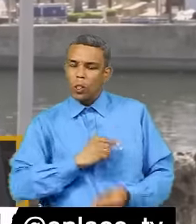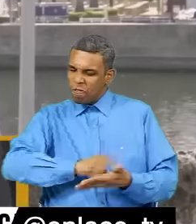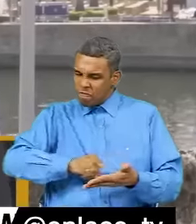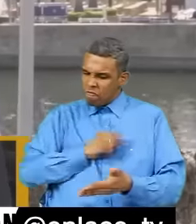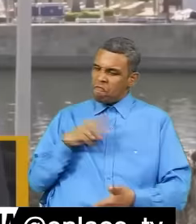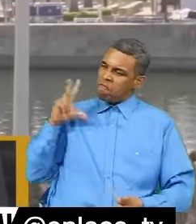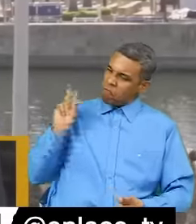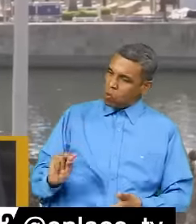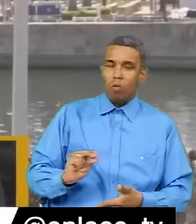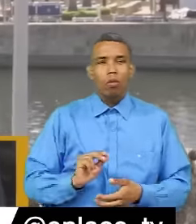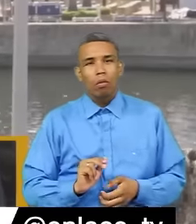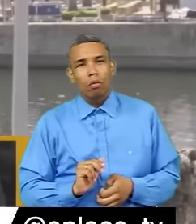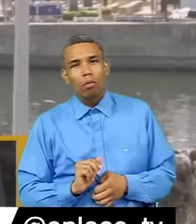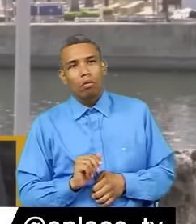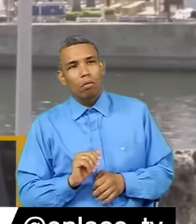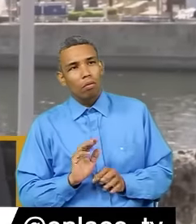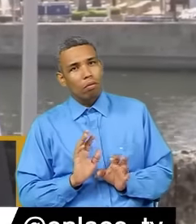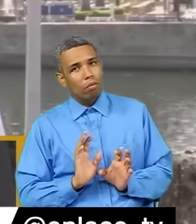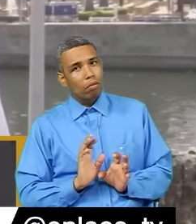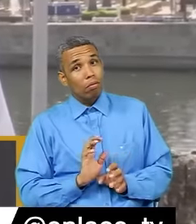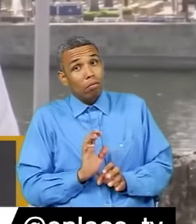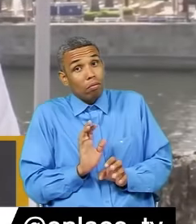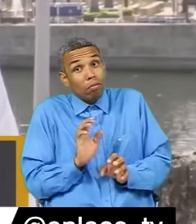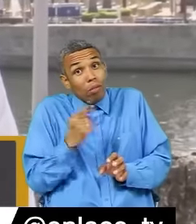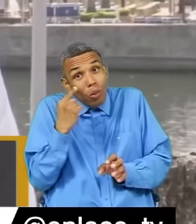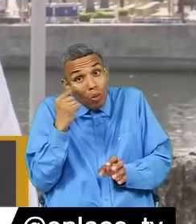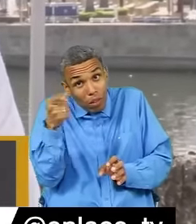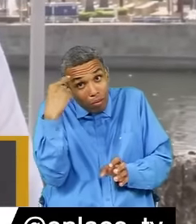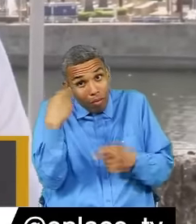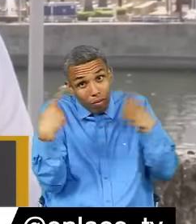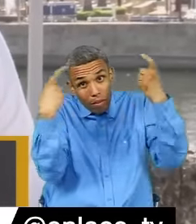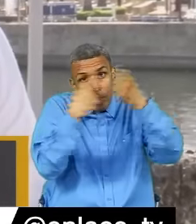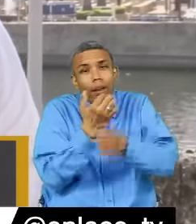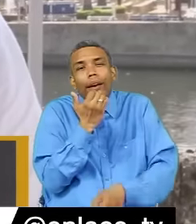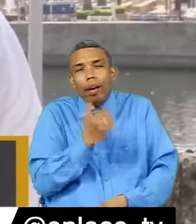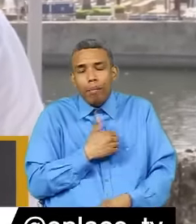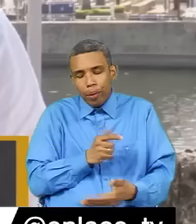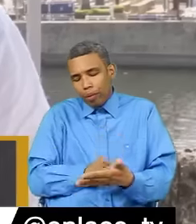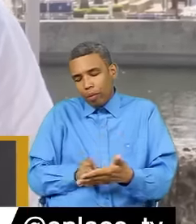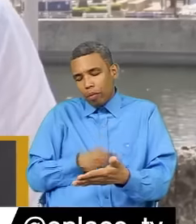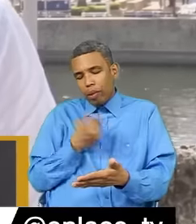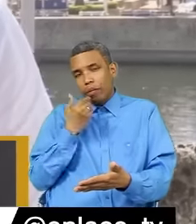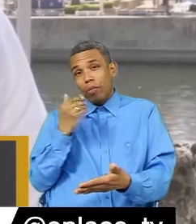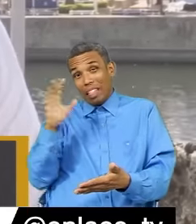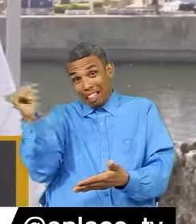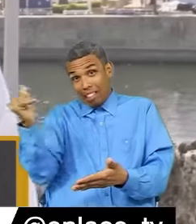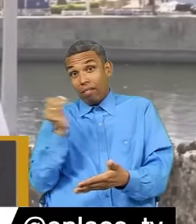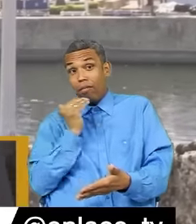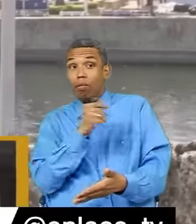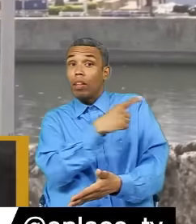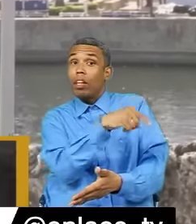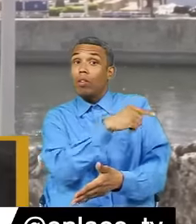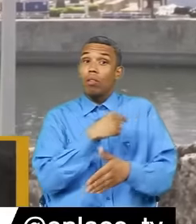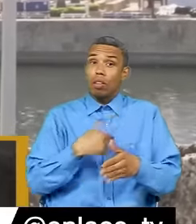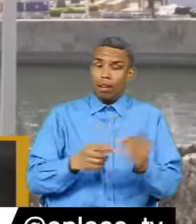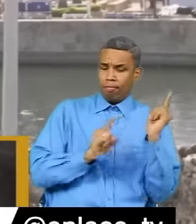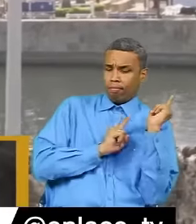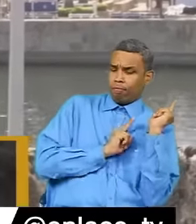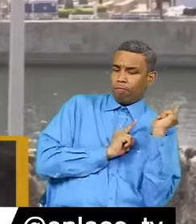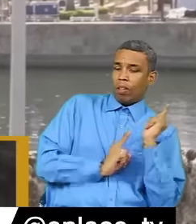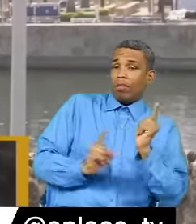con las FARC como guerrilla para darle tránsito a la legalidad. El voto por el no lo que hace es que se mantengan armadas, de manera